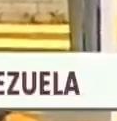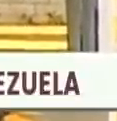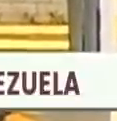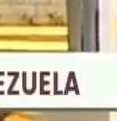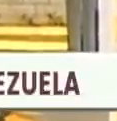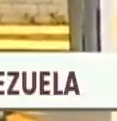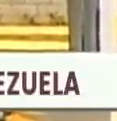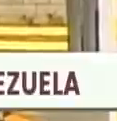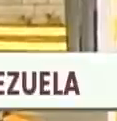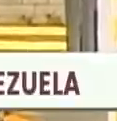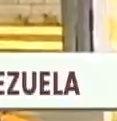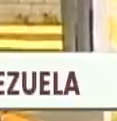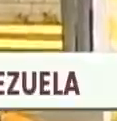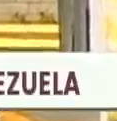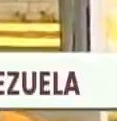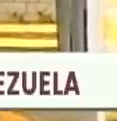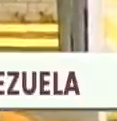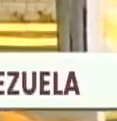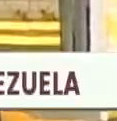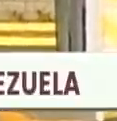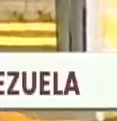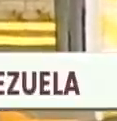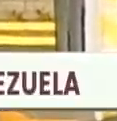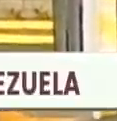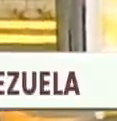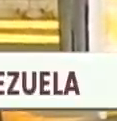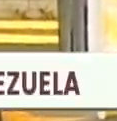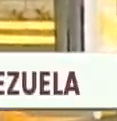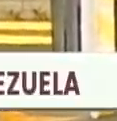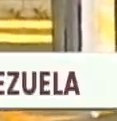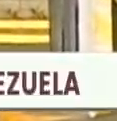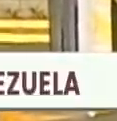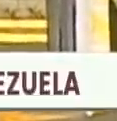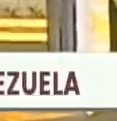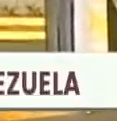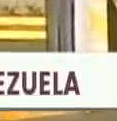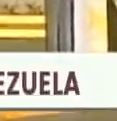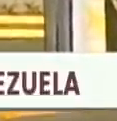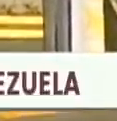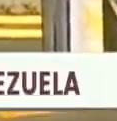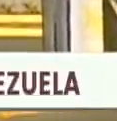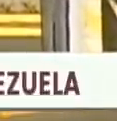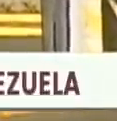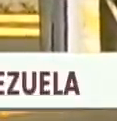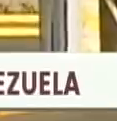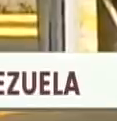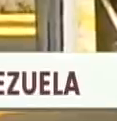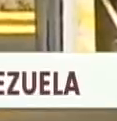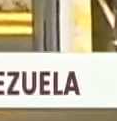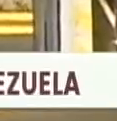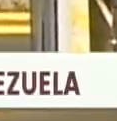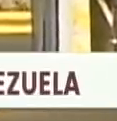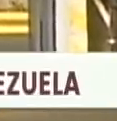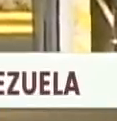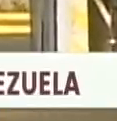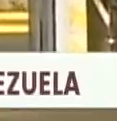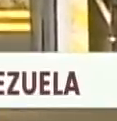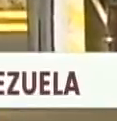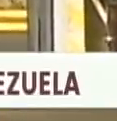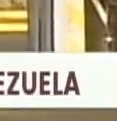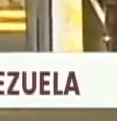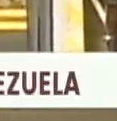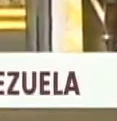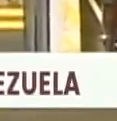Trump. Vale destacar en este contexto que hoy, 21 de febrero del año 2021, el presidente